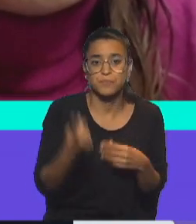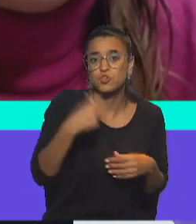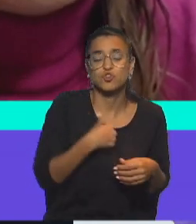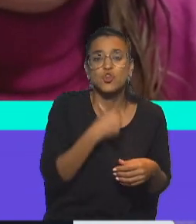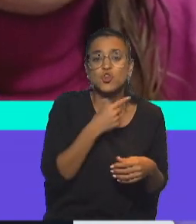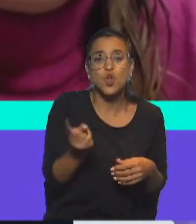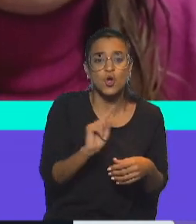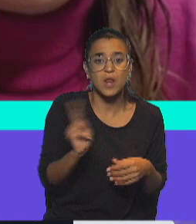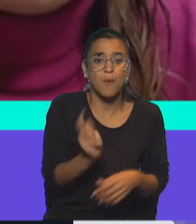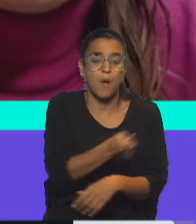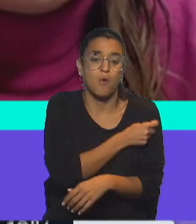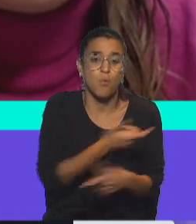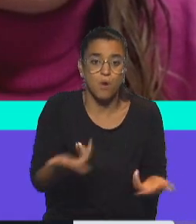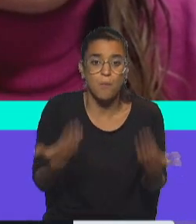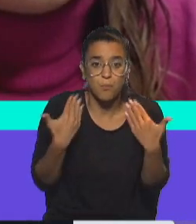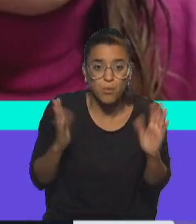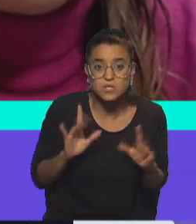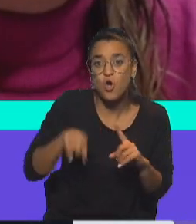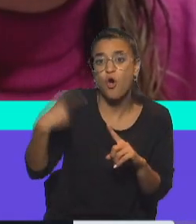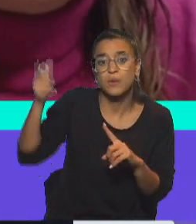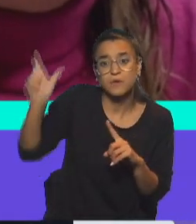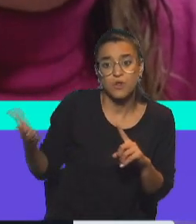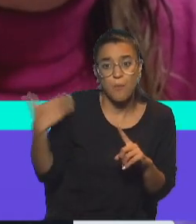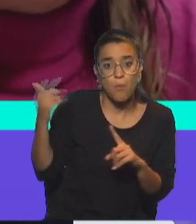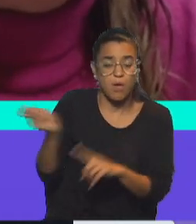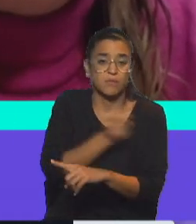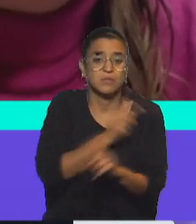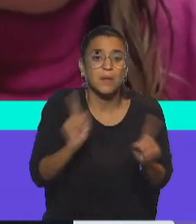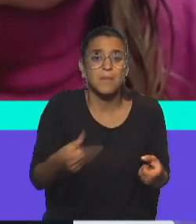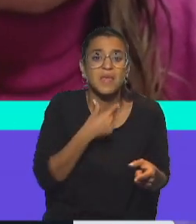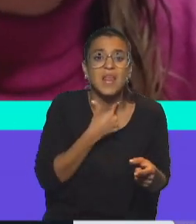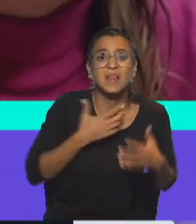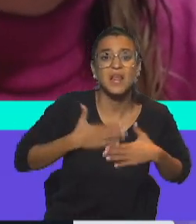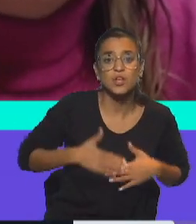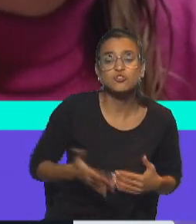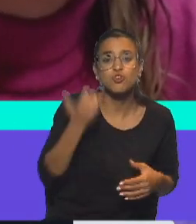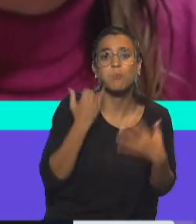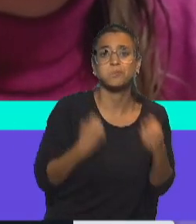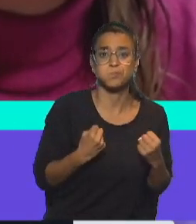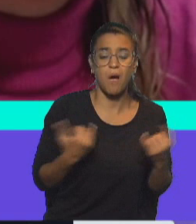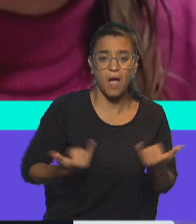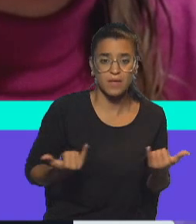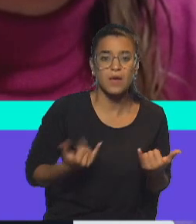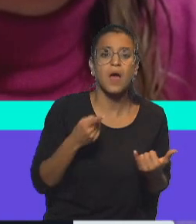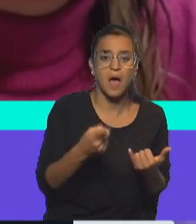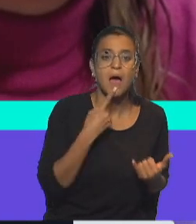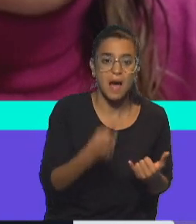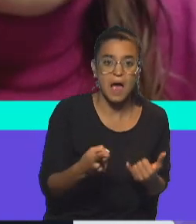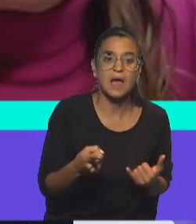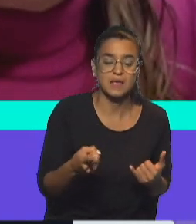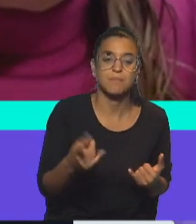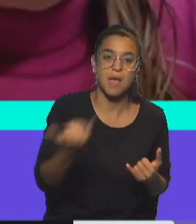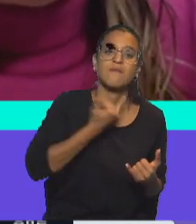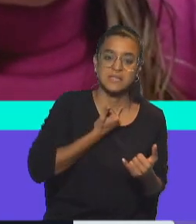quería utilizar una vacuna que podía servirle a otra persona, y por otro lado quería quedarme tranquilo de que yo estaba inmunizado. Ahí se abrió el ciego,